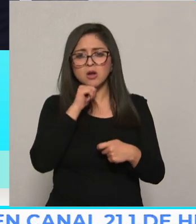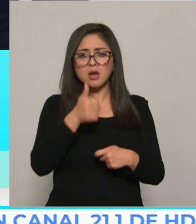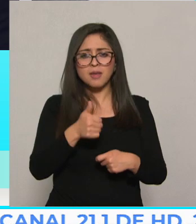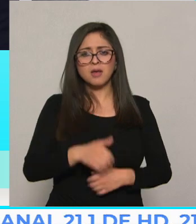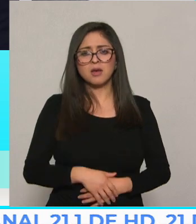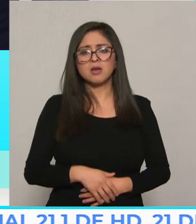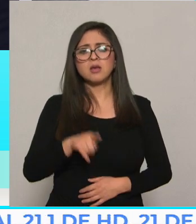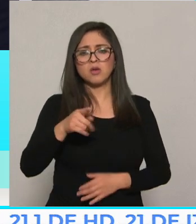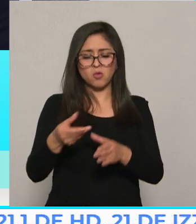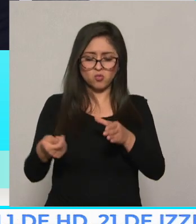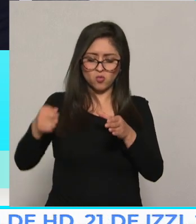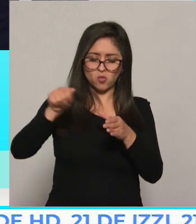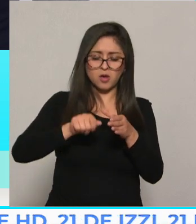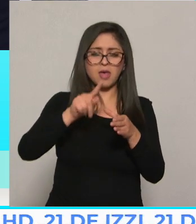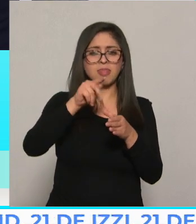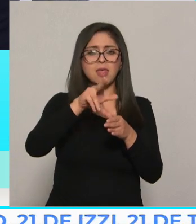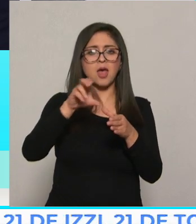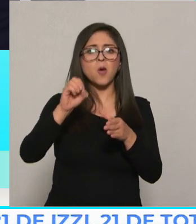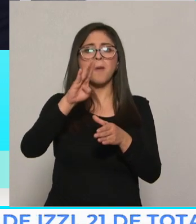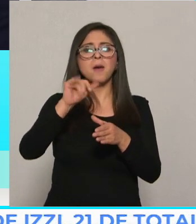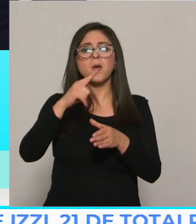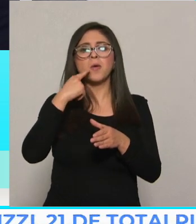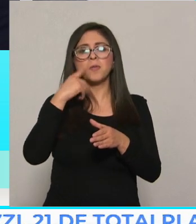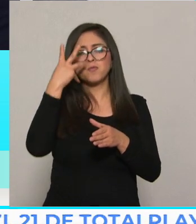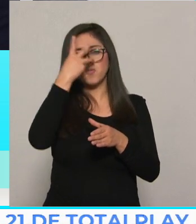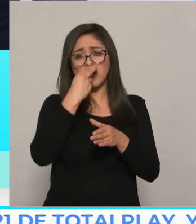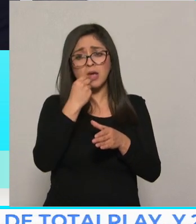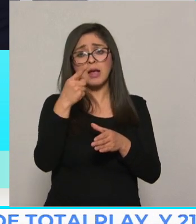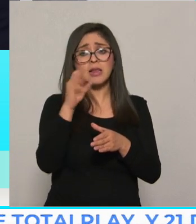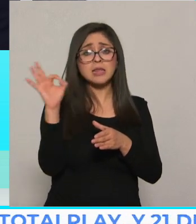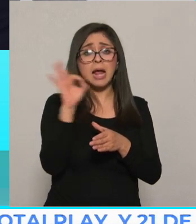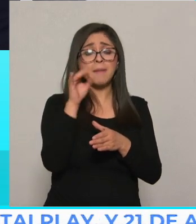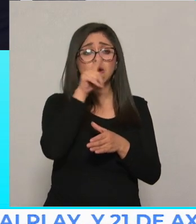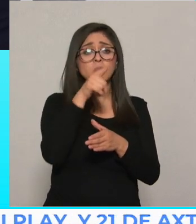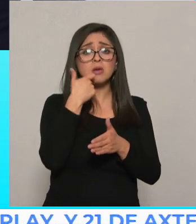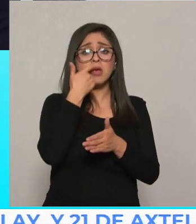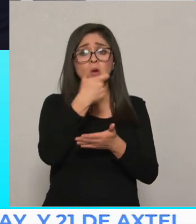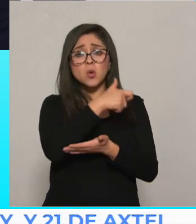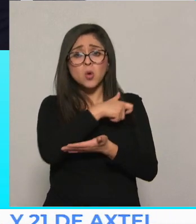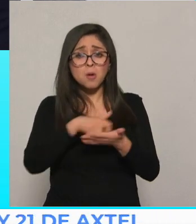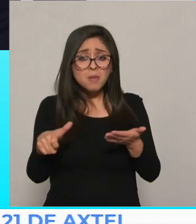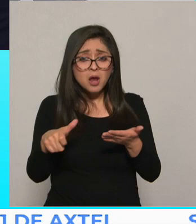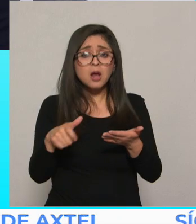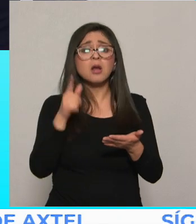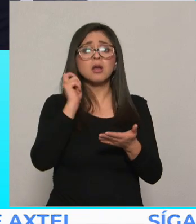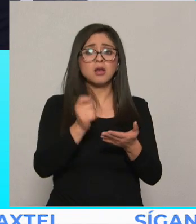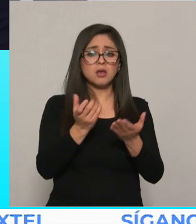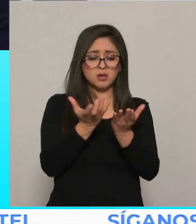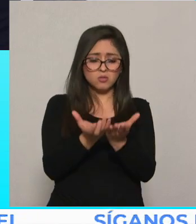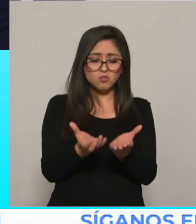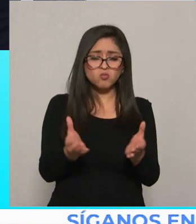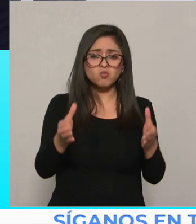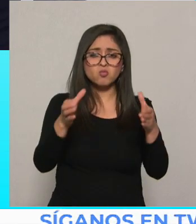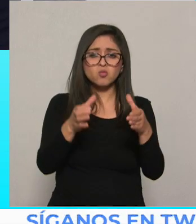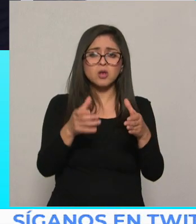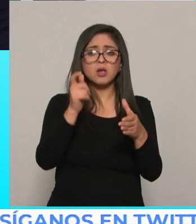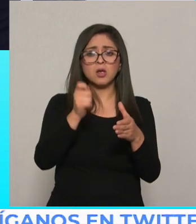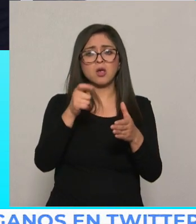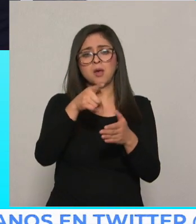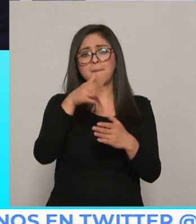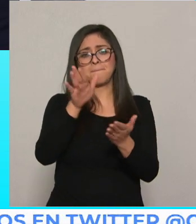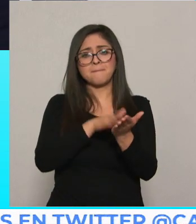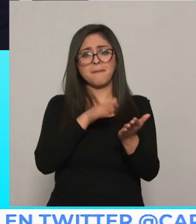tarros de barro se ven súper bonitos, ¿eh? En cuestión de que quieran comprar, pues nada más se les está dando en una hoja de